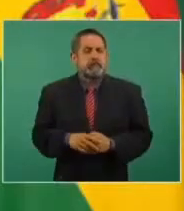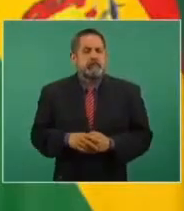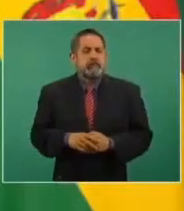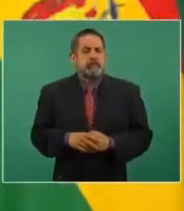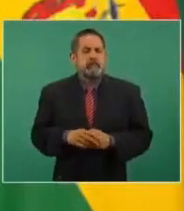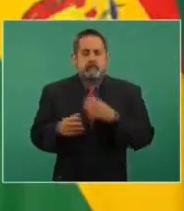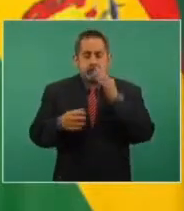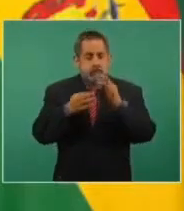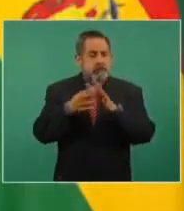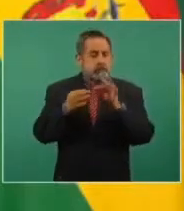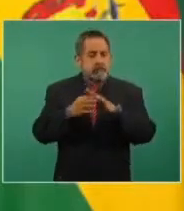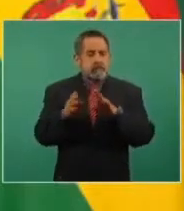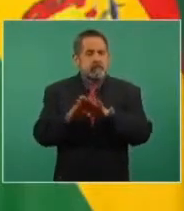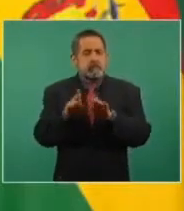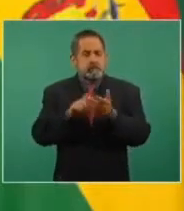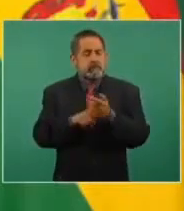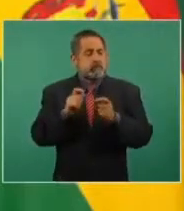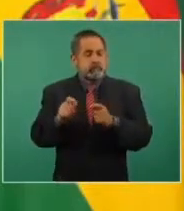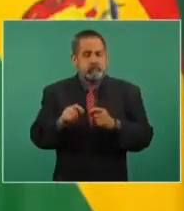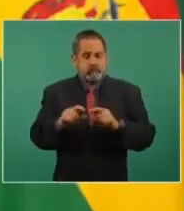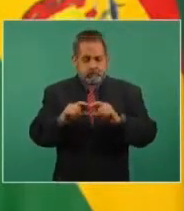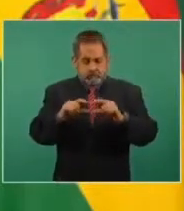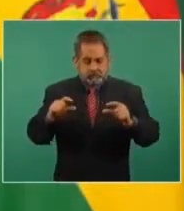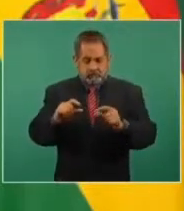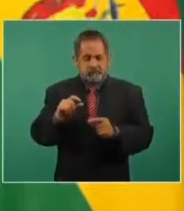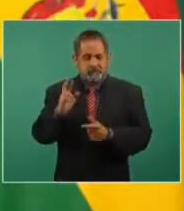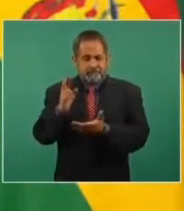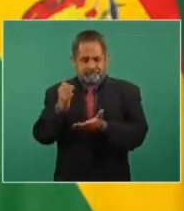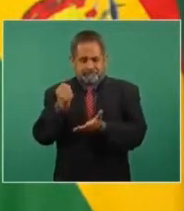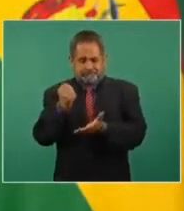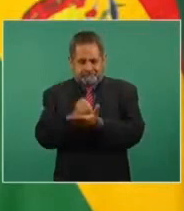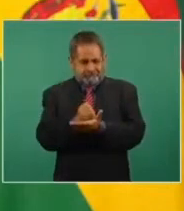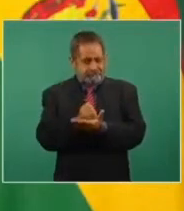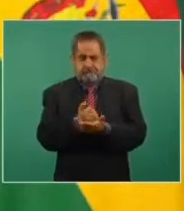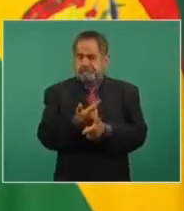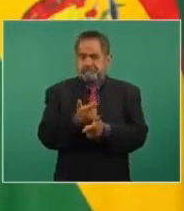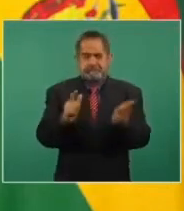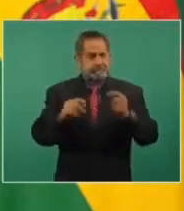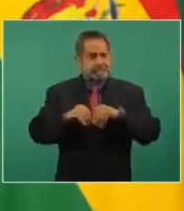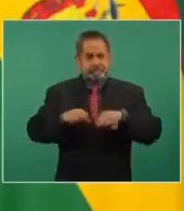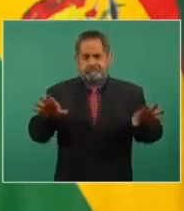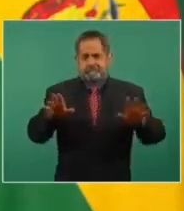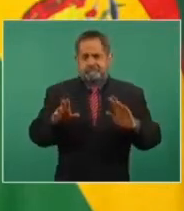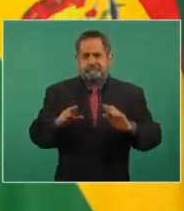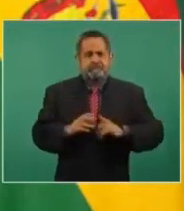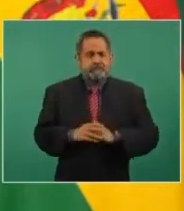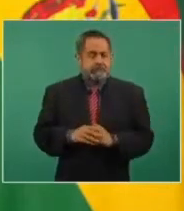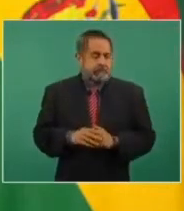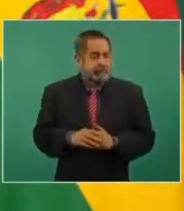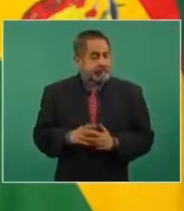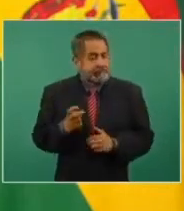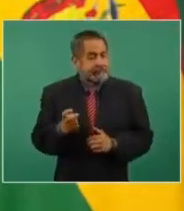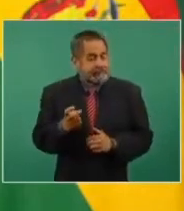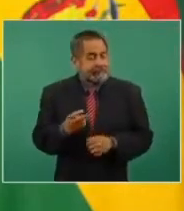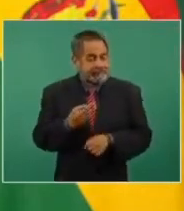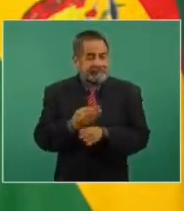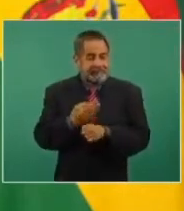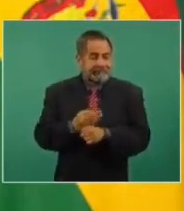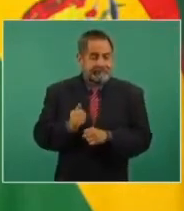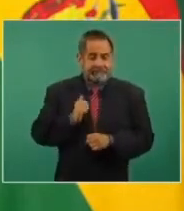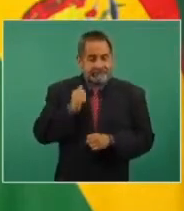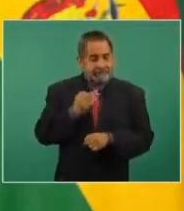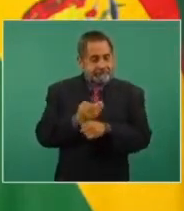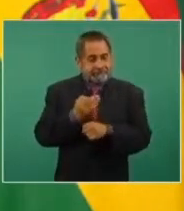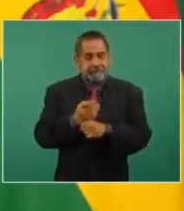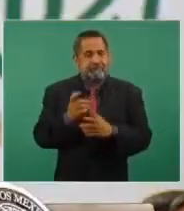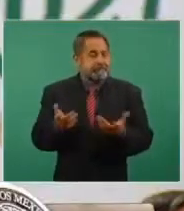se ha promovido que las patentes sean liberadas. Ese sería el momento en